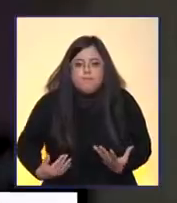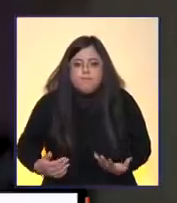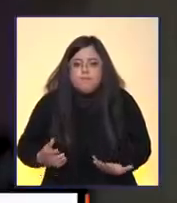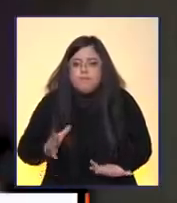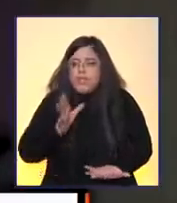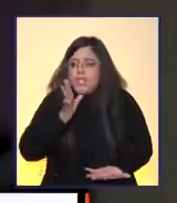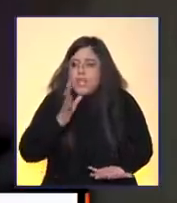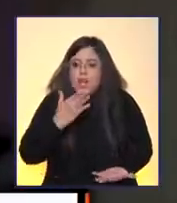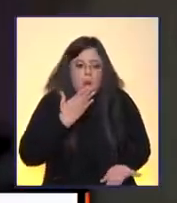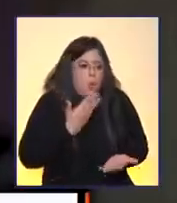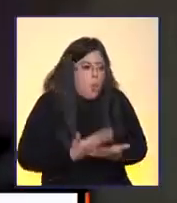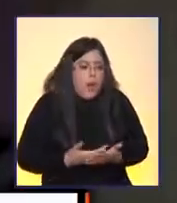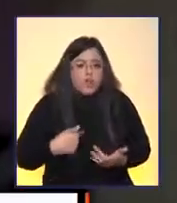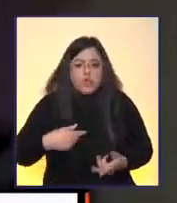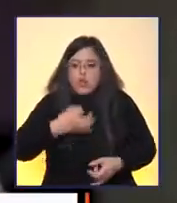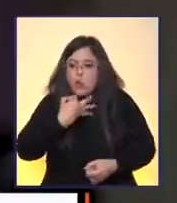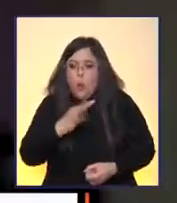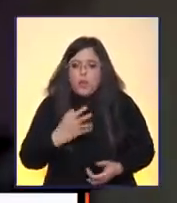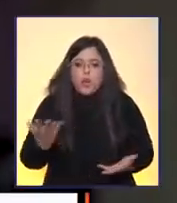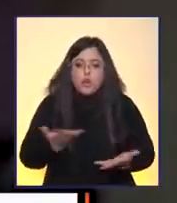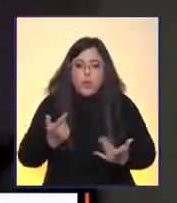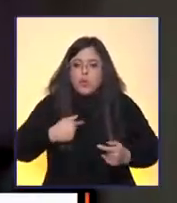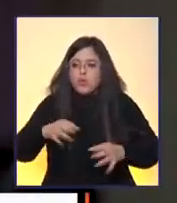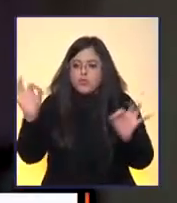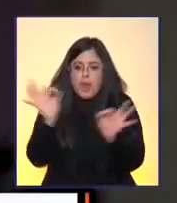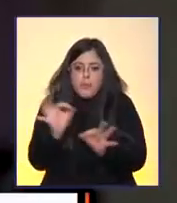cuento? ¿Cómo lo cuento? ¿Cómo hago saber esto?